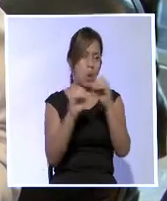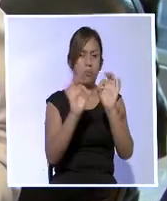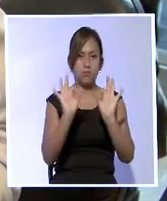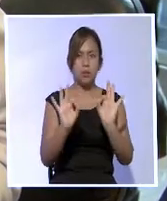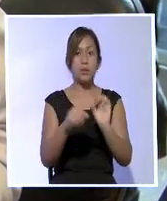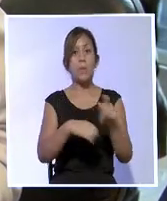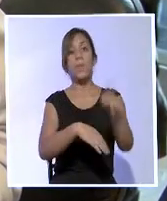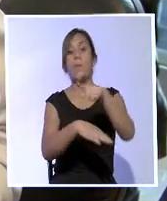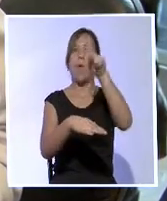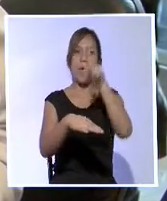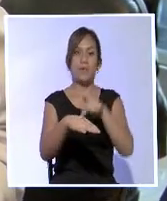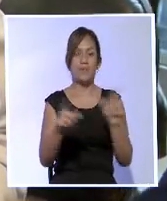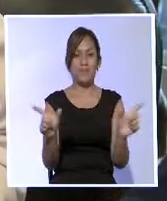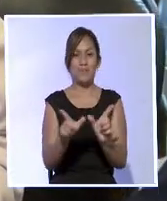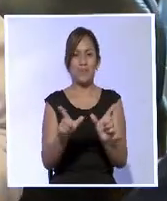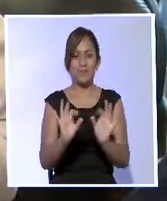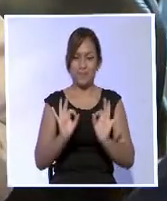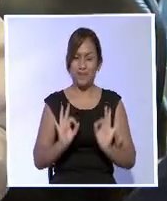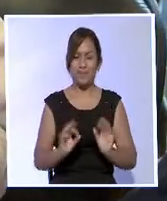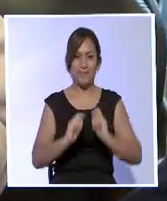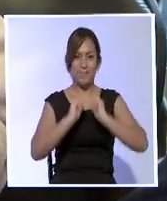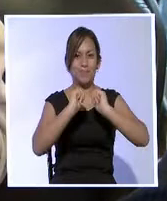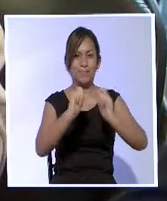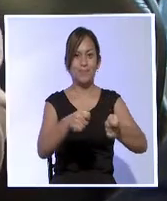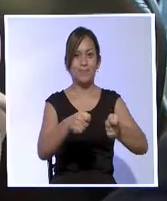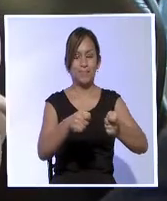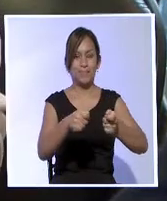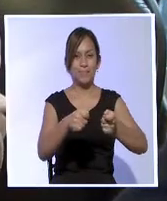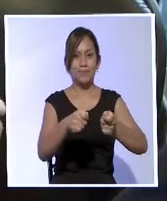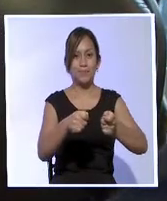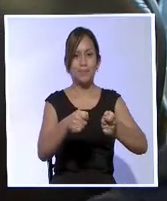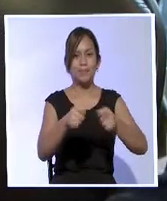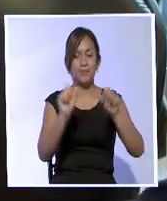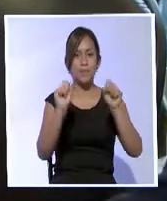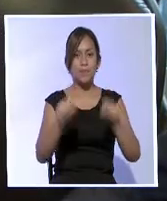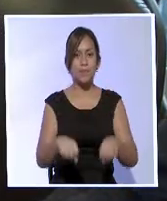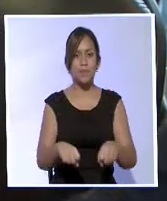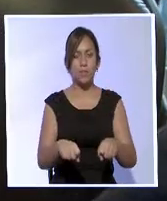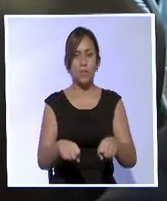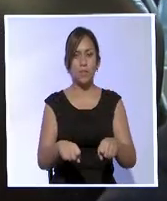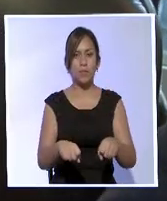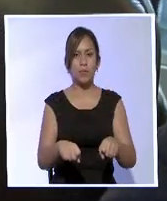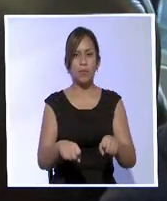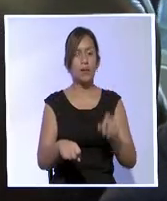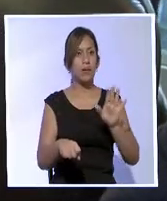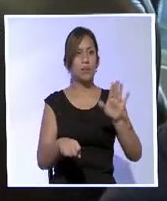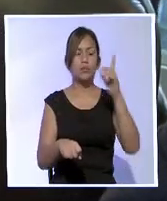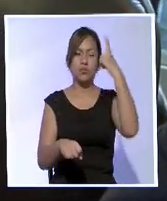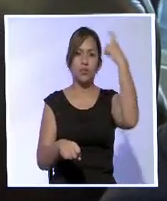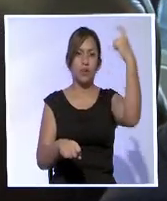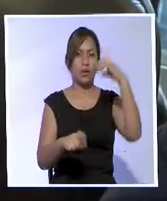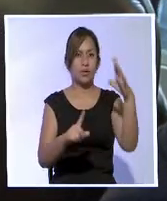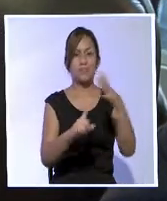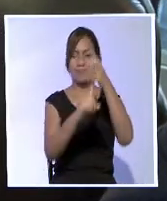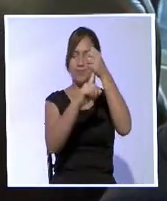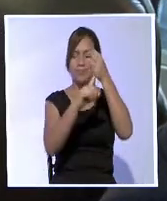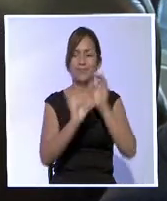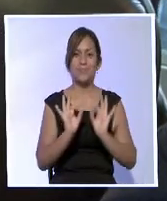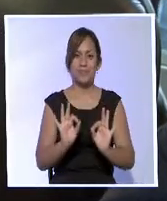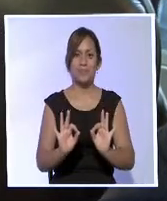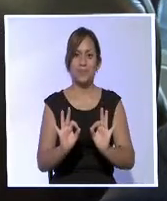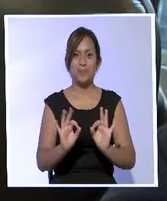profesionalizarse y además vamos a poder hacer realidad algunos angelos y en otro nivel